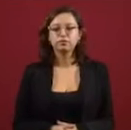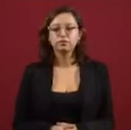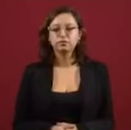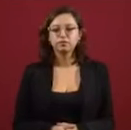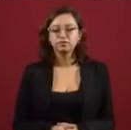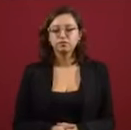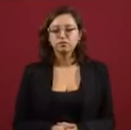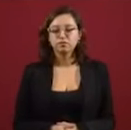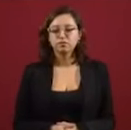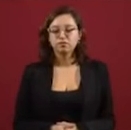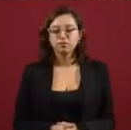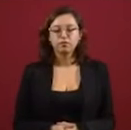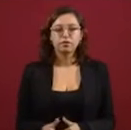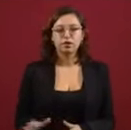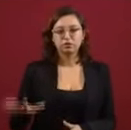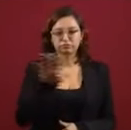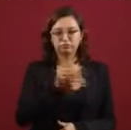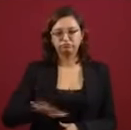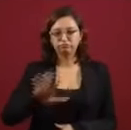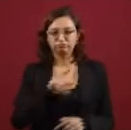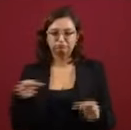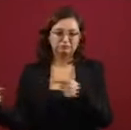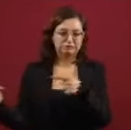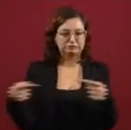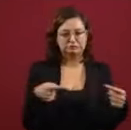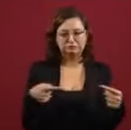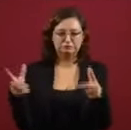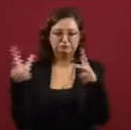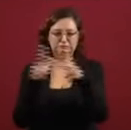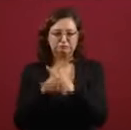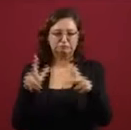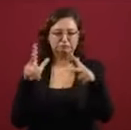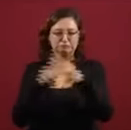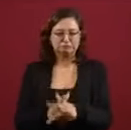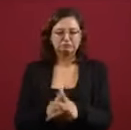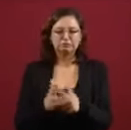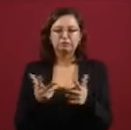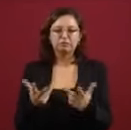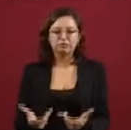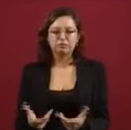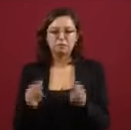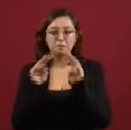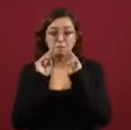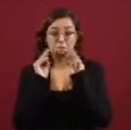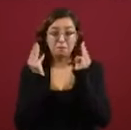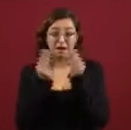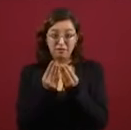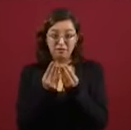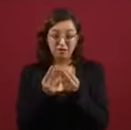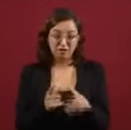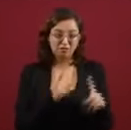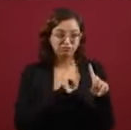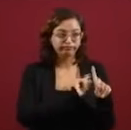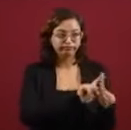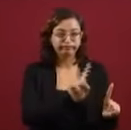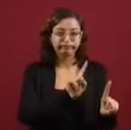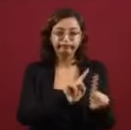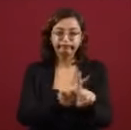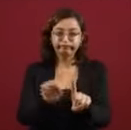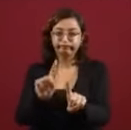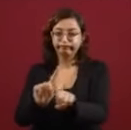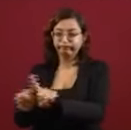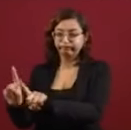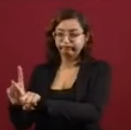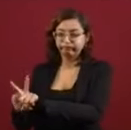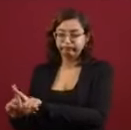en disputa entre diversos grupos criminales hay